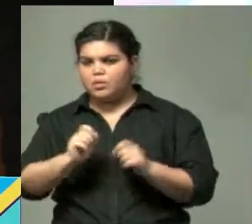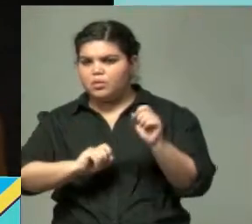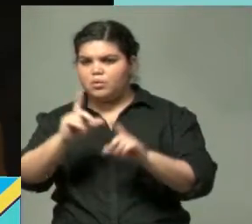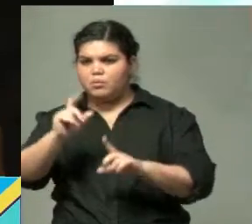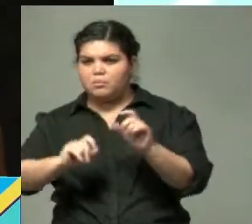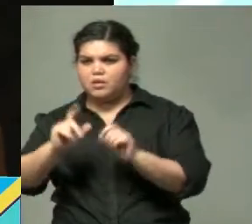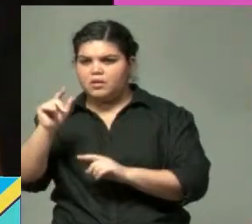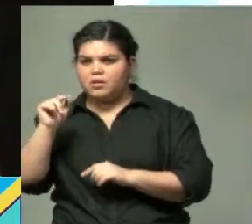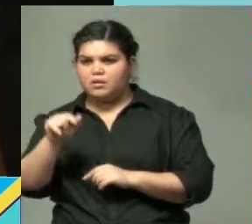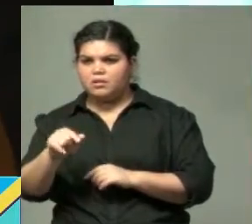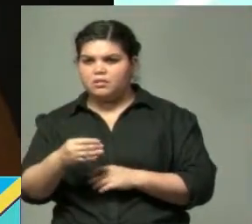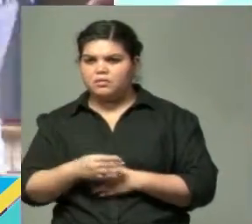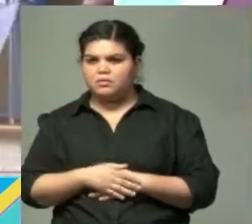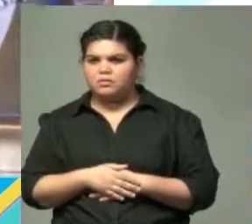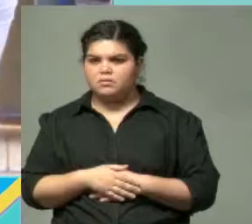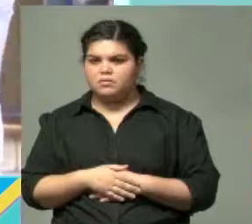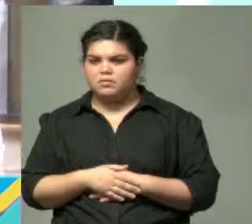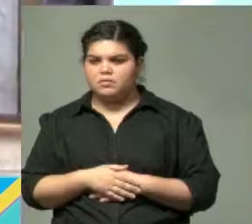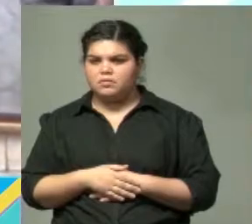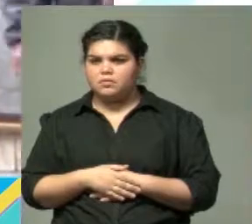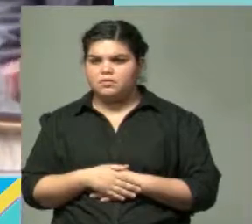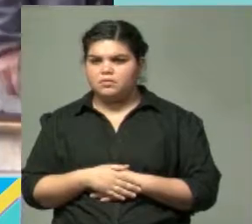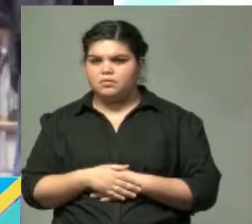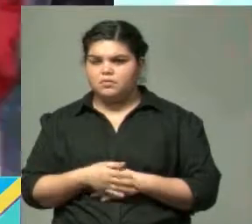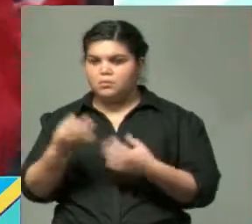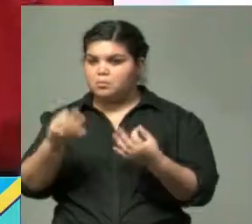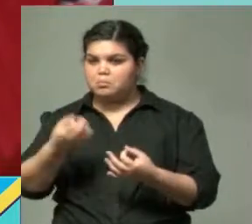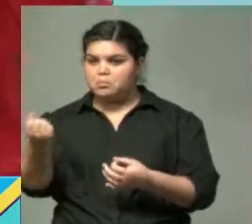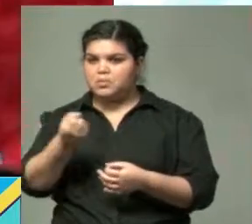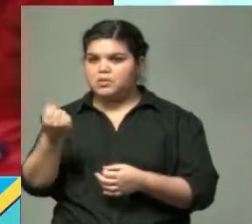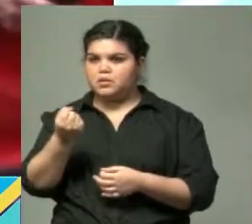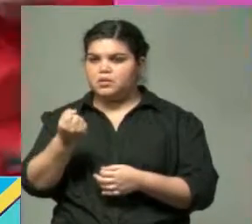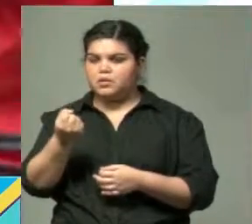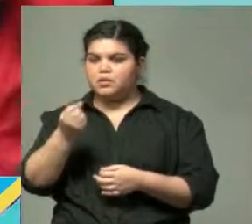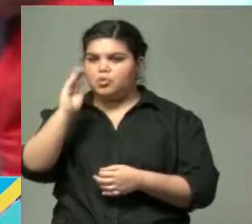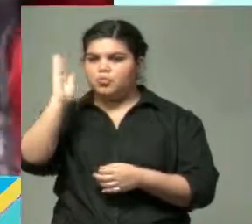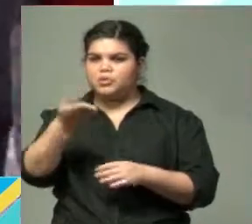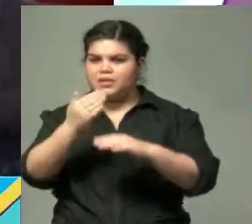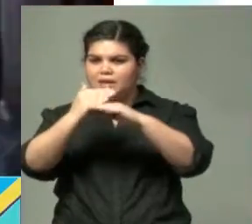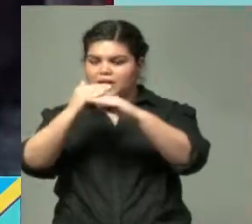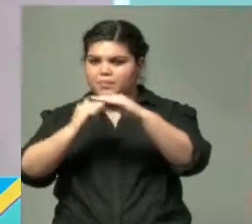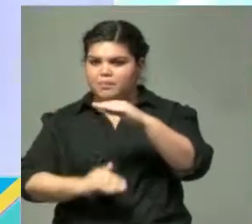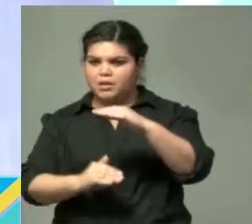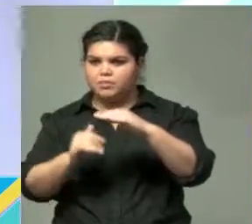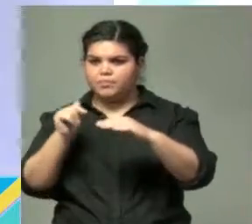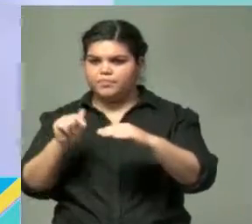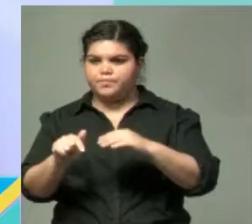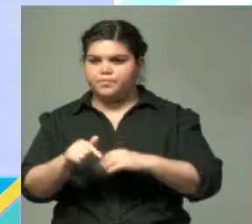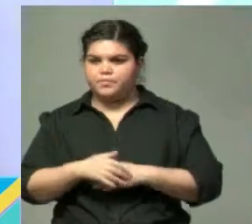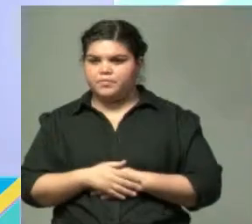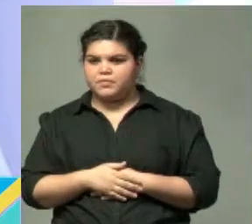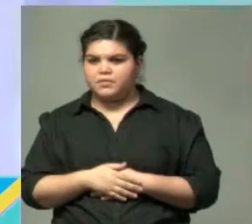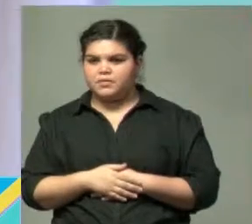bueno, o sea, no estamos hablando de un porcentaje inferior a lo que se considera la desocupación estacional, una desocupación